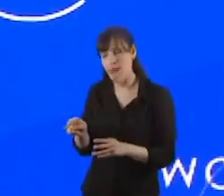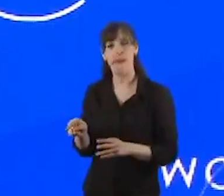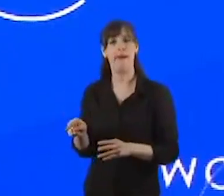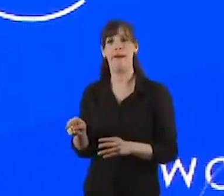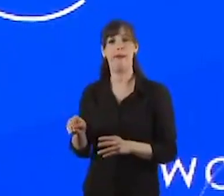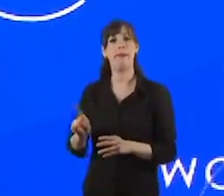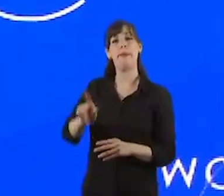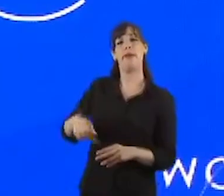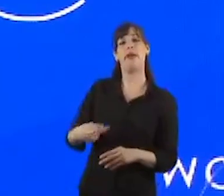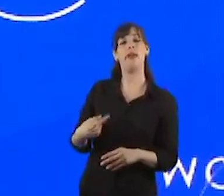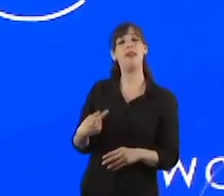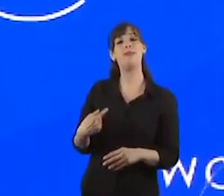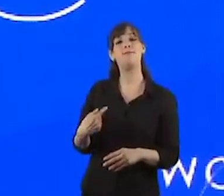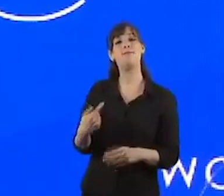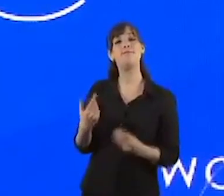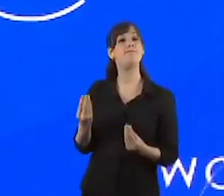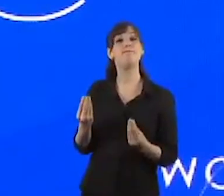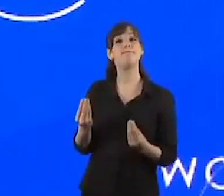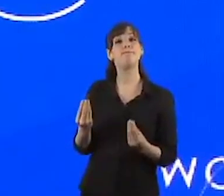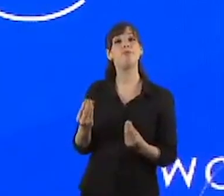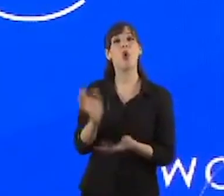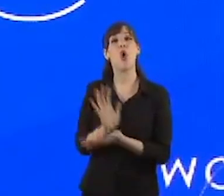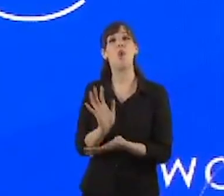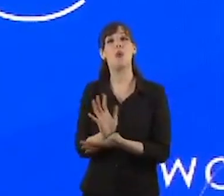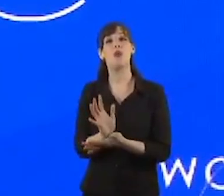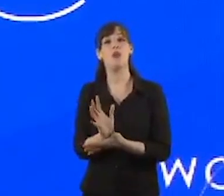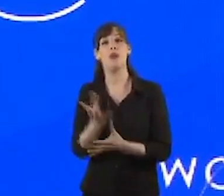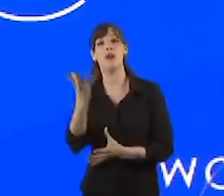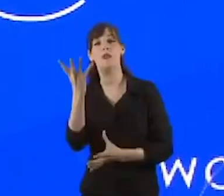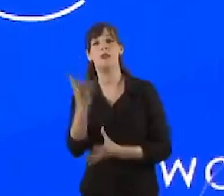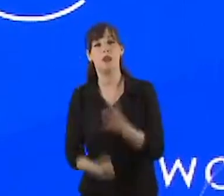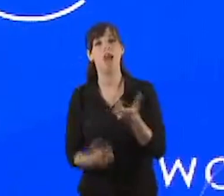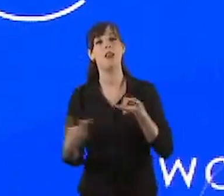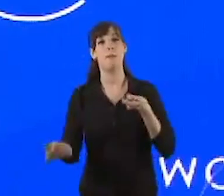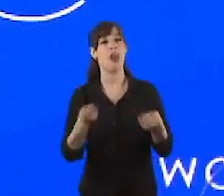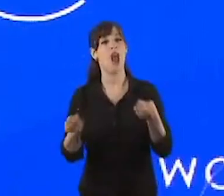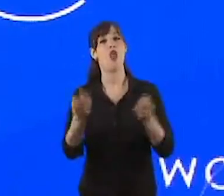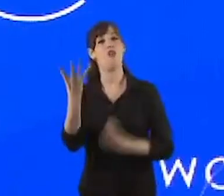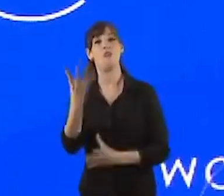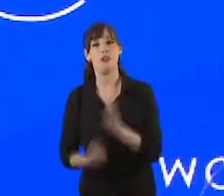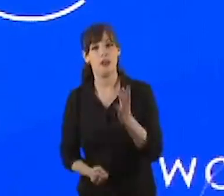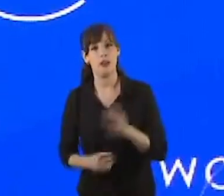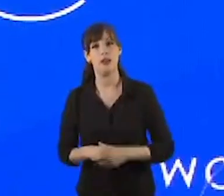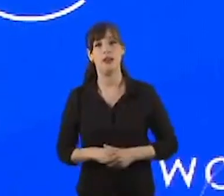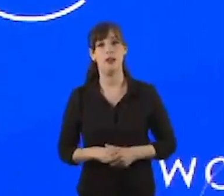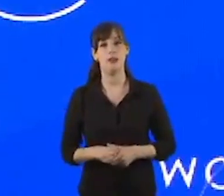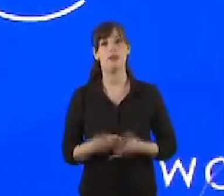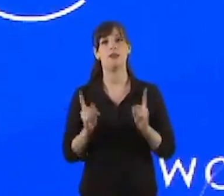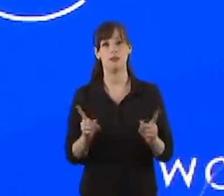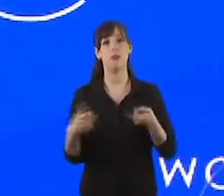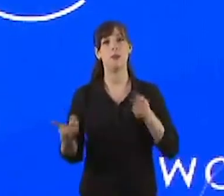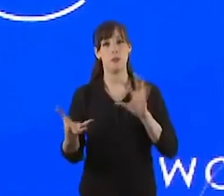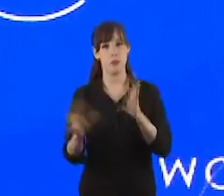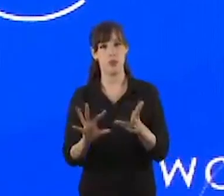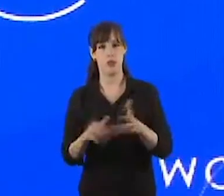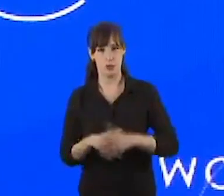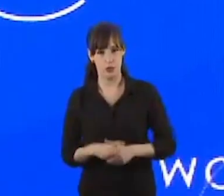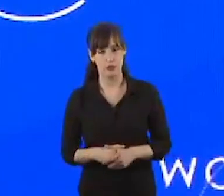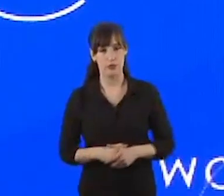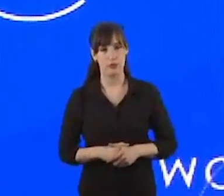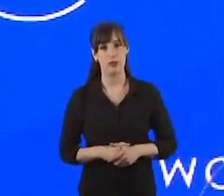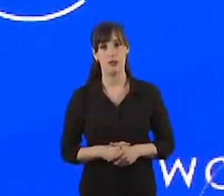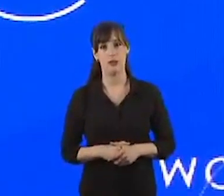el error al supuesto fallo del mercado, en vez de revisar las premisas de su modelo. Sobre pretexto de